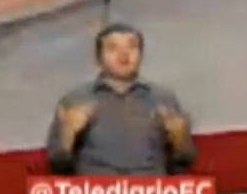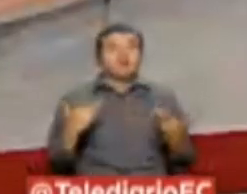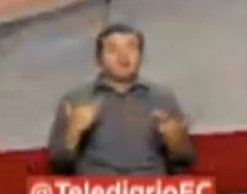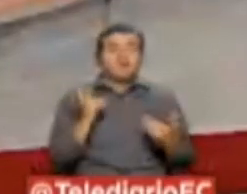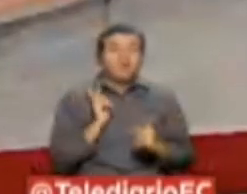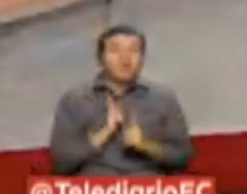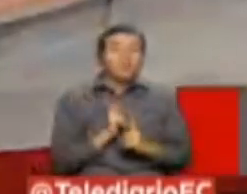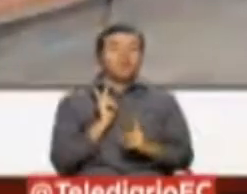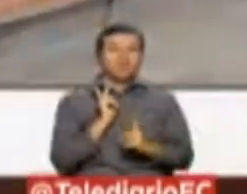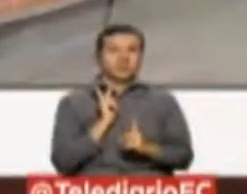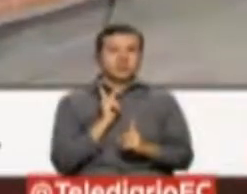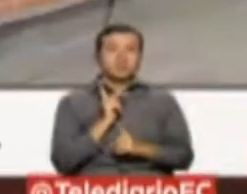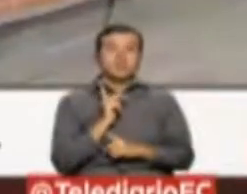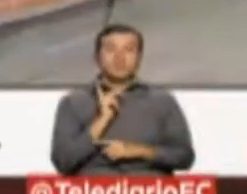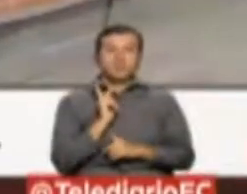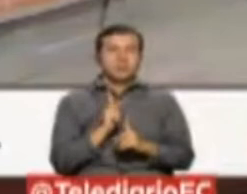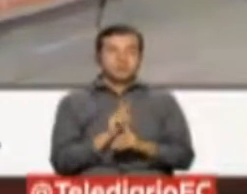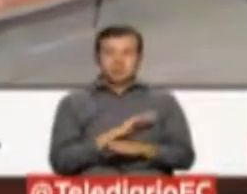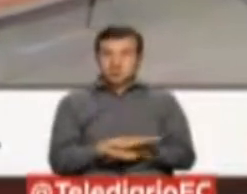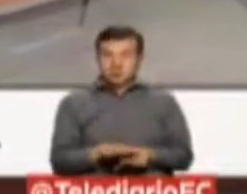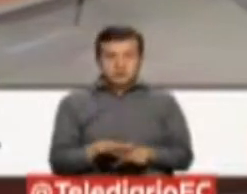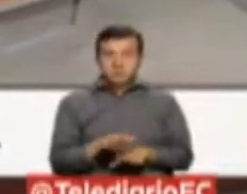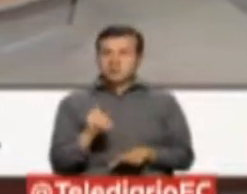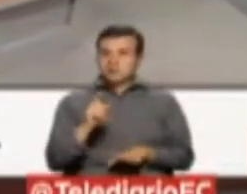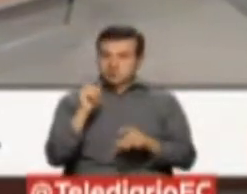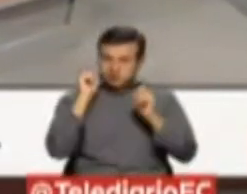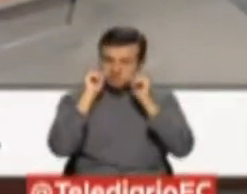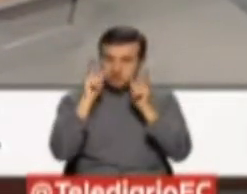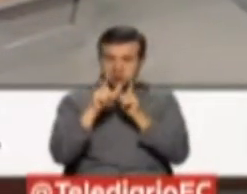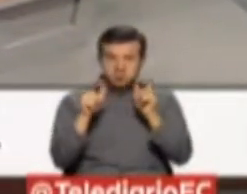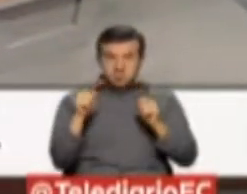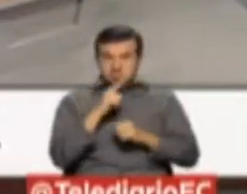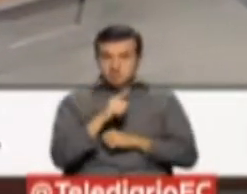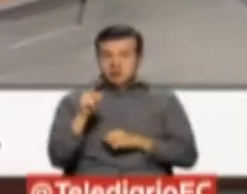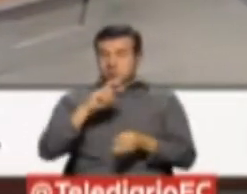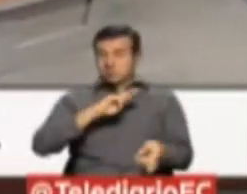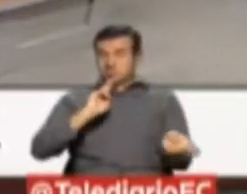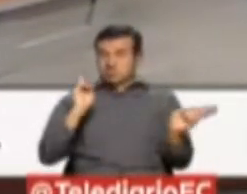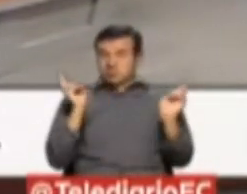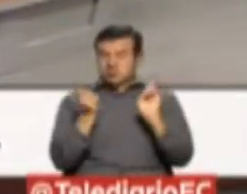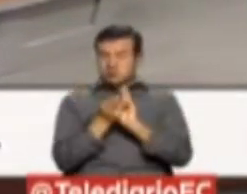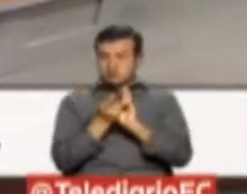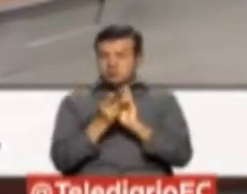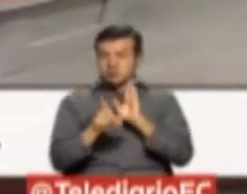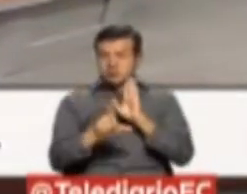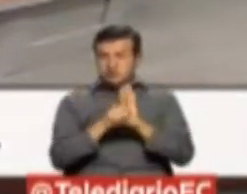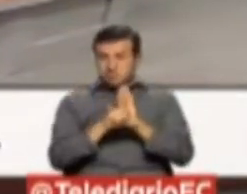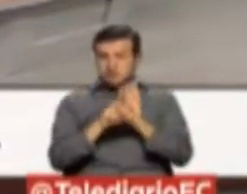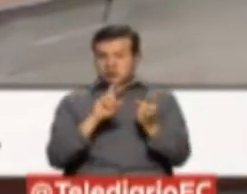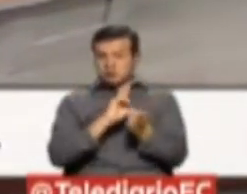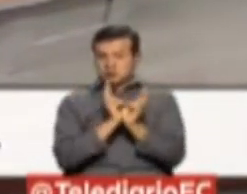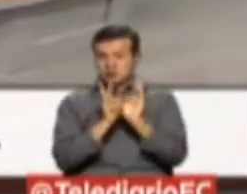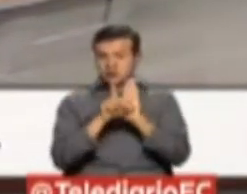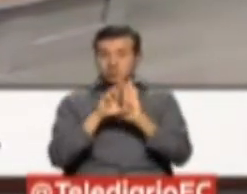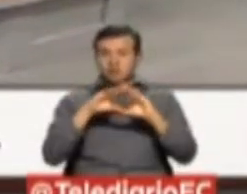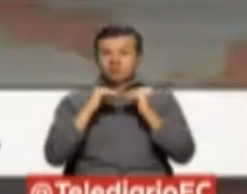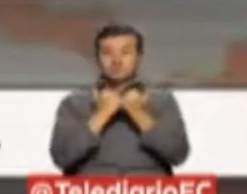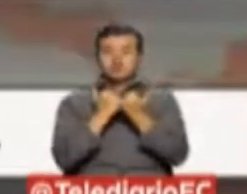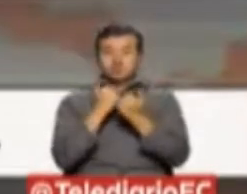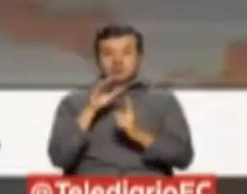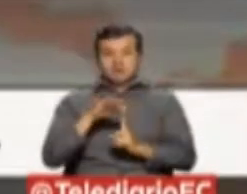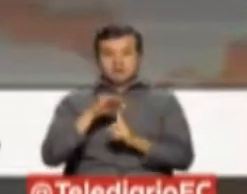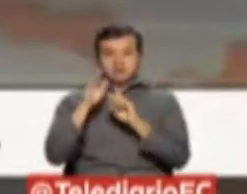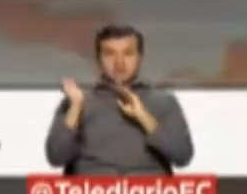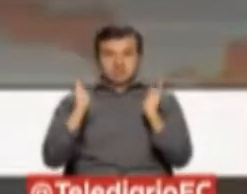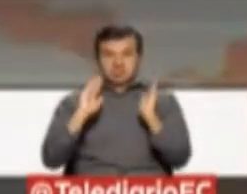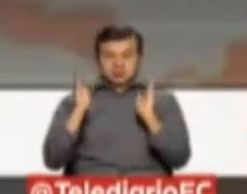una buena una buena intención hay que también estar pendiente de los ciudadanos de las reformas a la ley hay una comisión especial ocasional